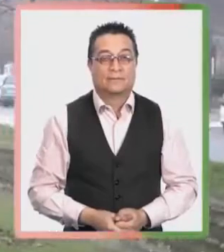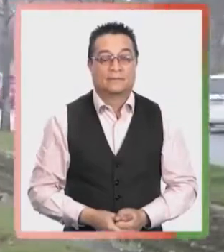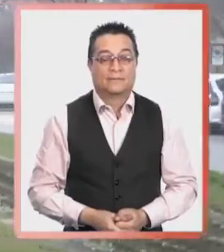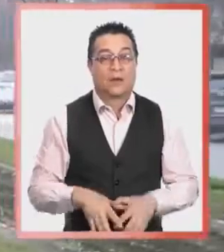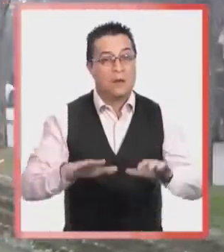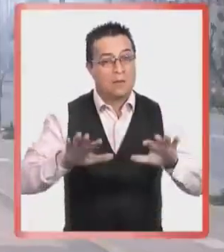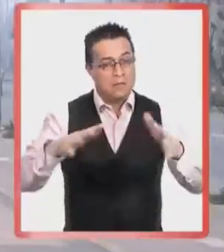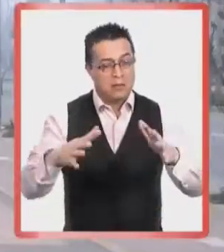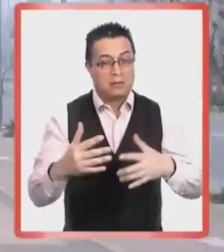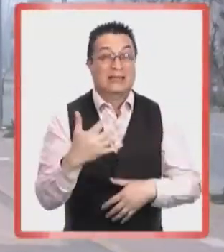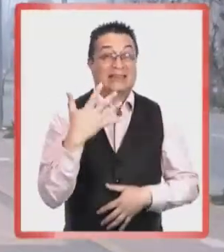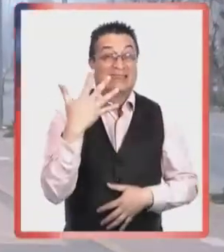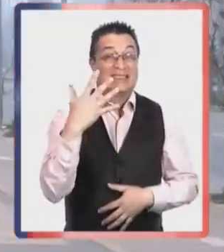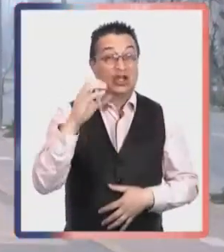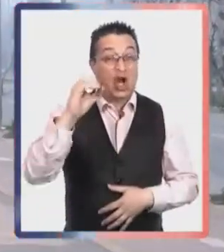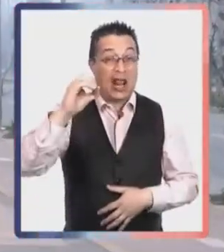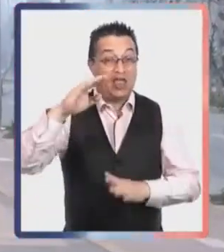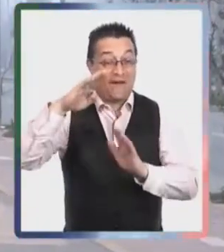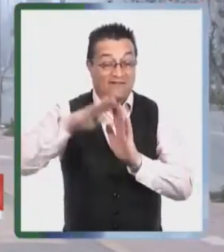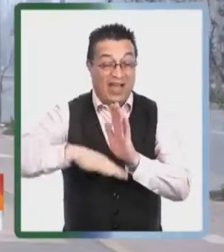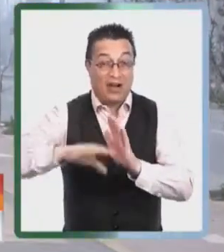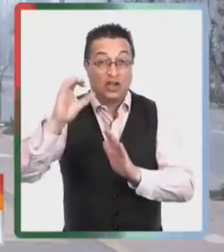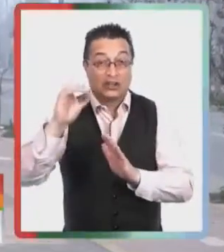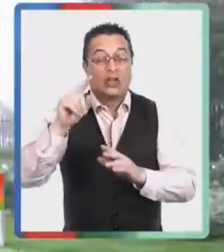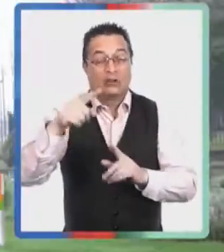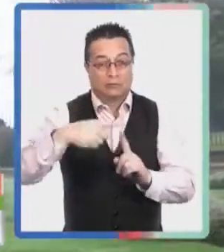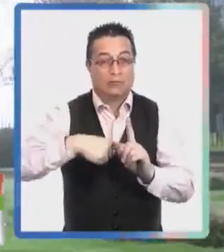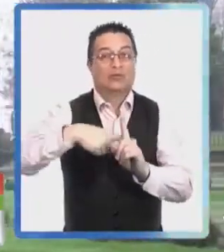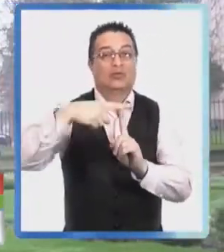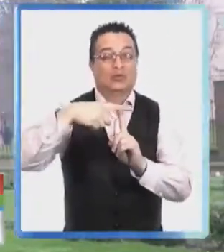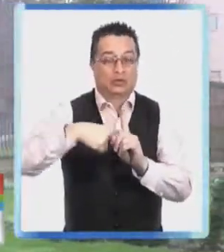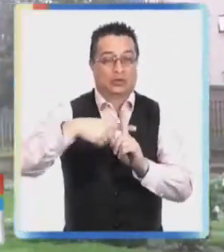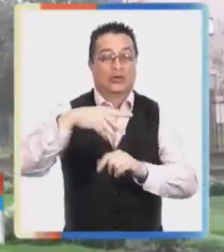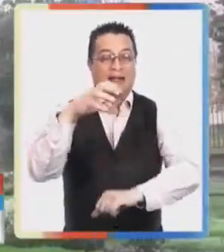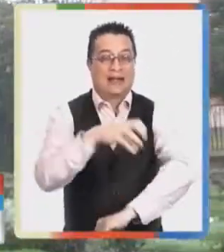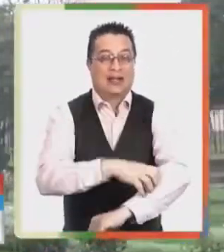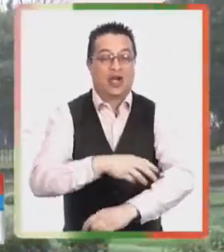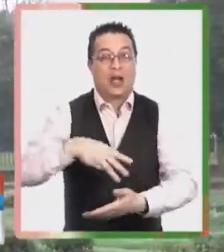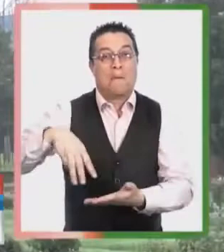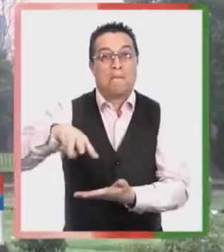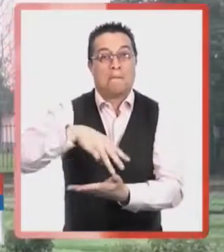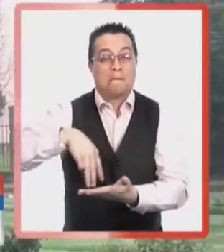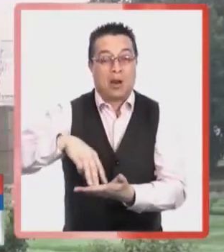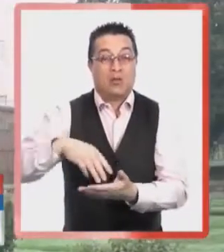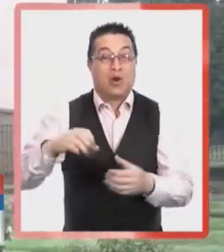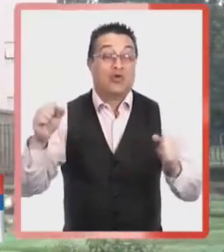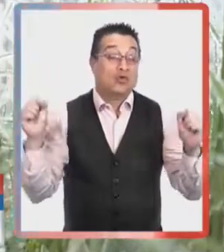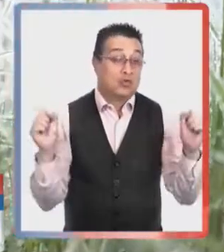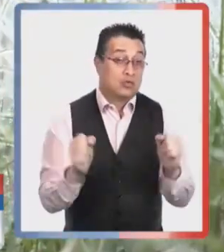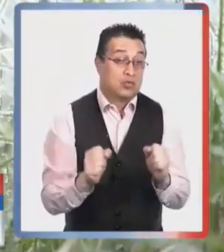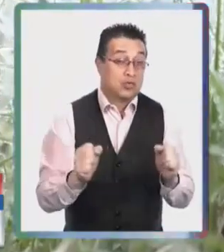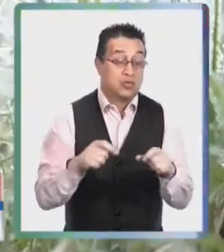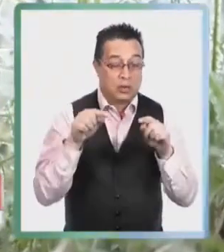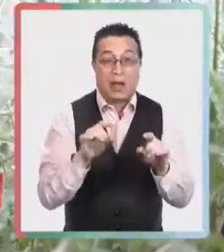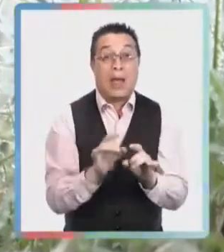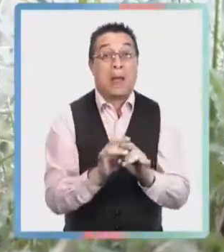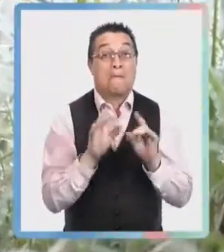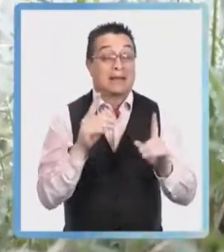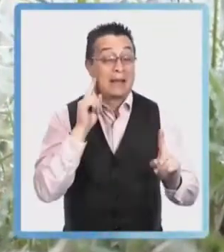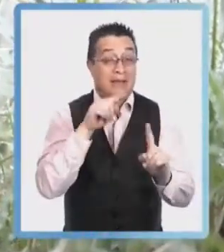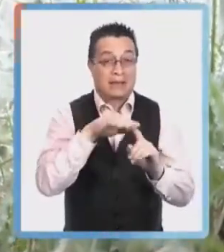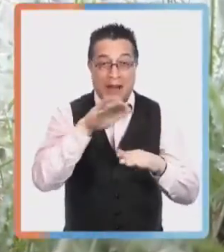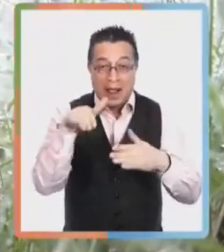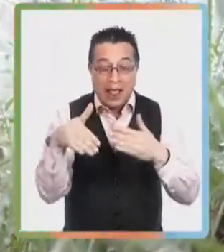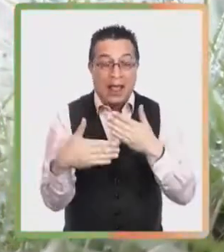En promedio, 5 grados bajo cero marcaron los termómetros en la región del Maule. Ola polar que se hizo sentir especialmente durante